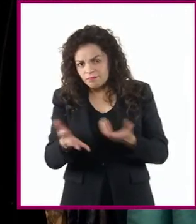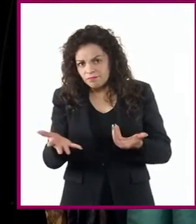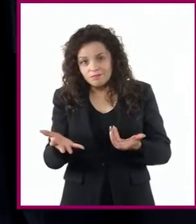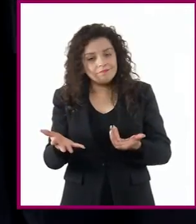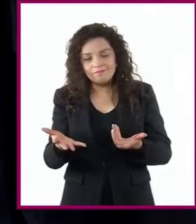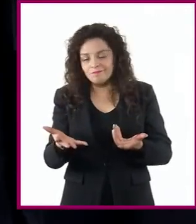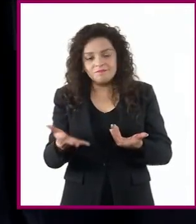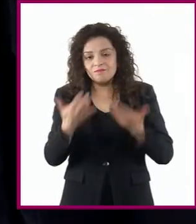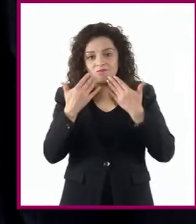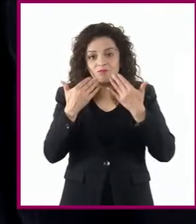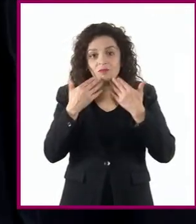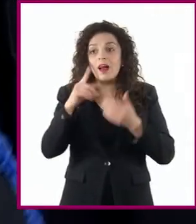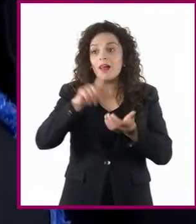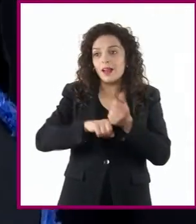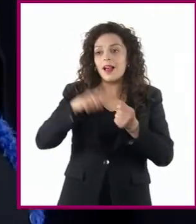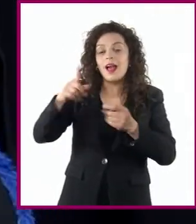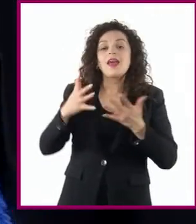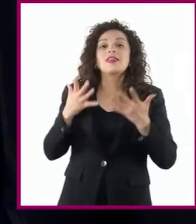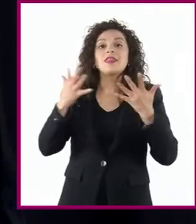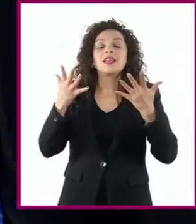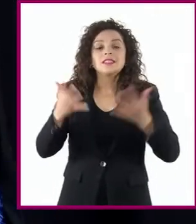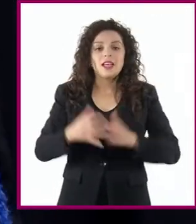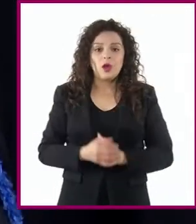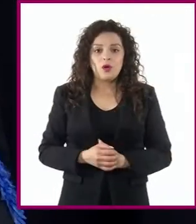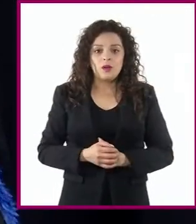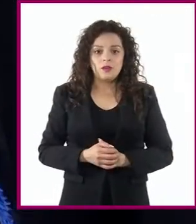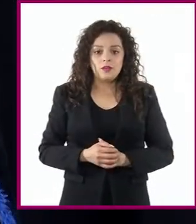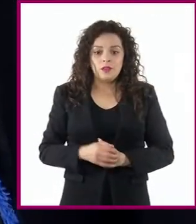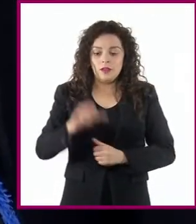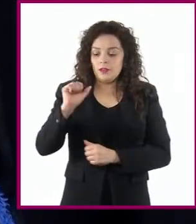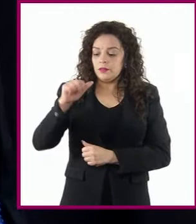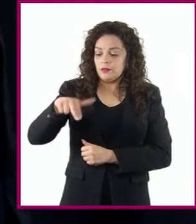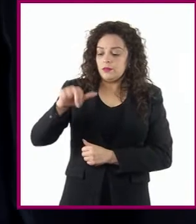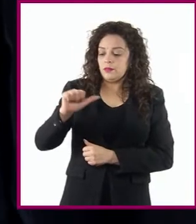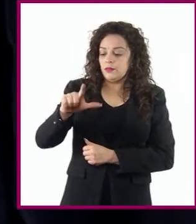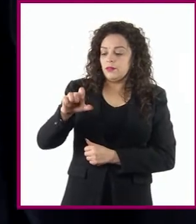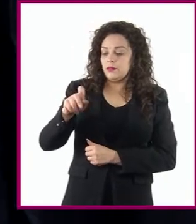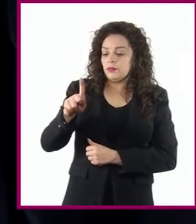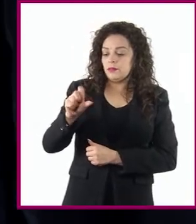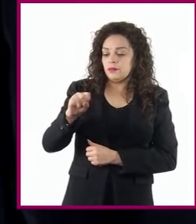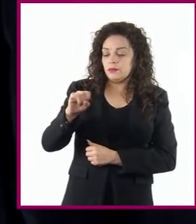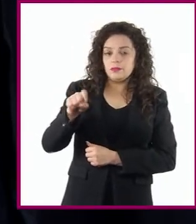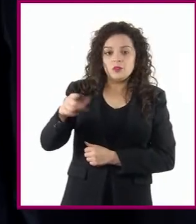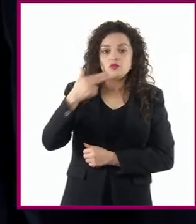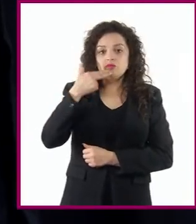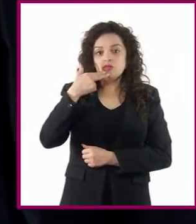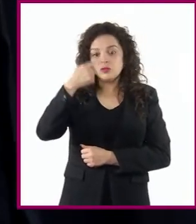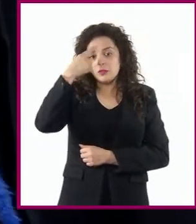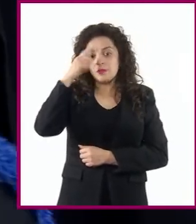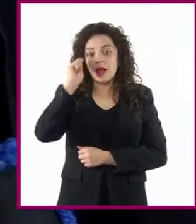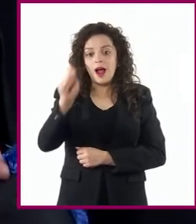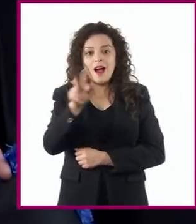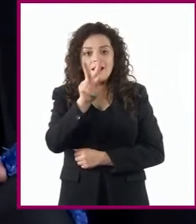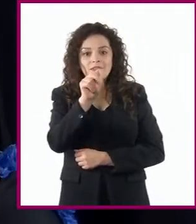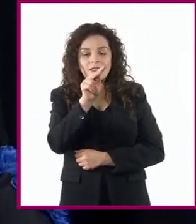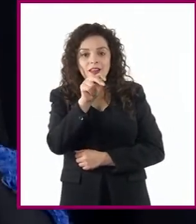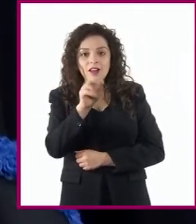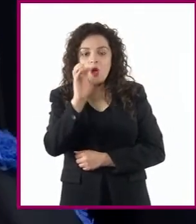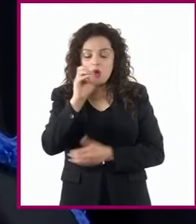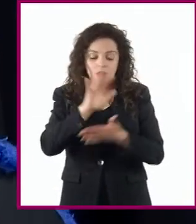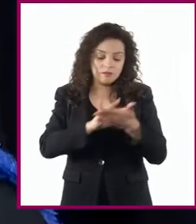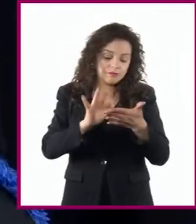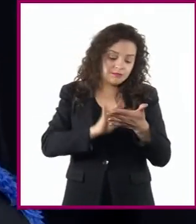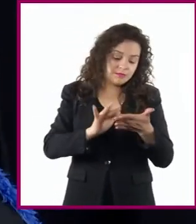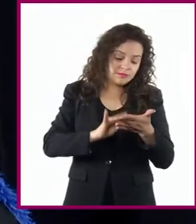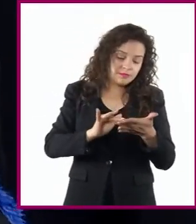deseo. La analepsis es una técnica utilizada tanto en el cine y la televisión como en la literatura